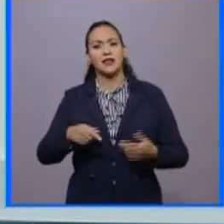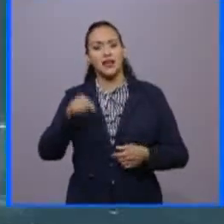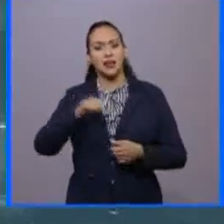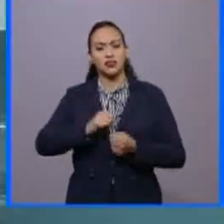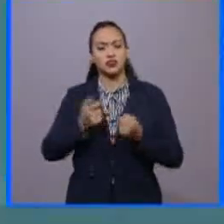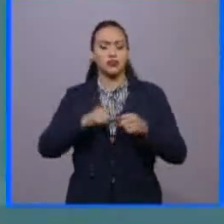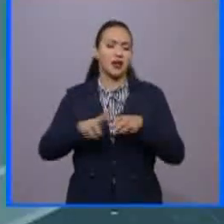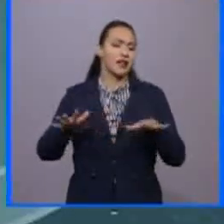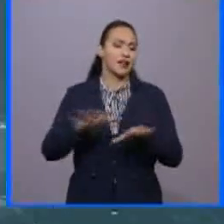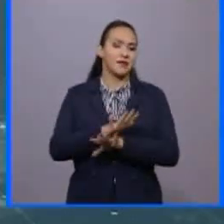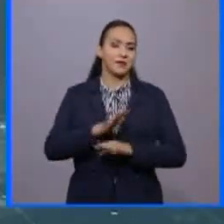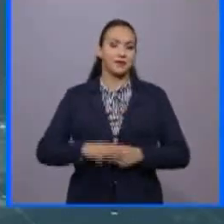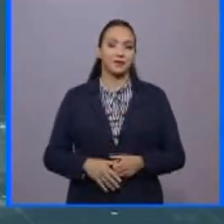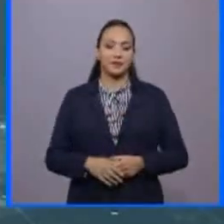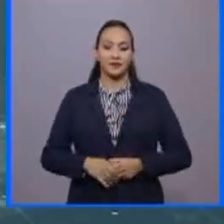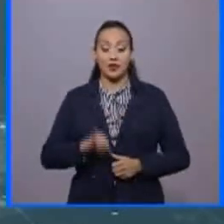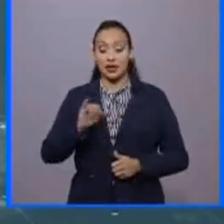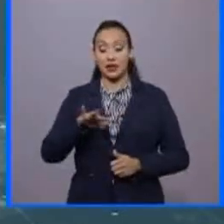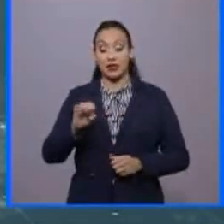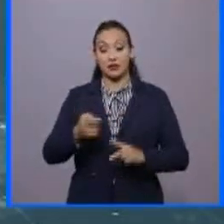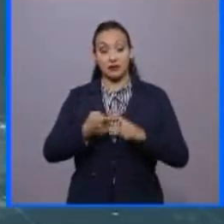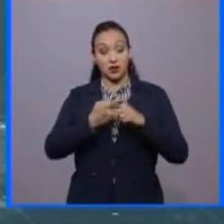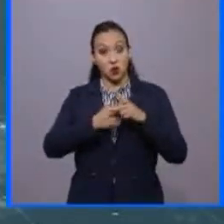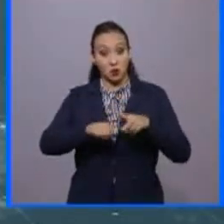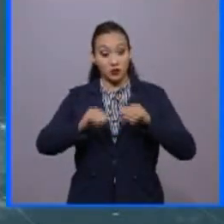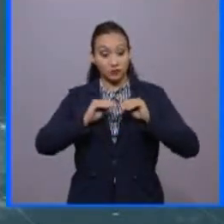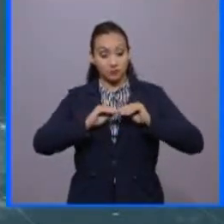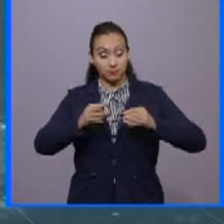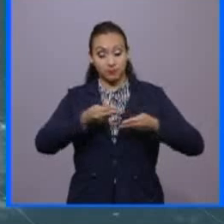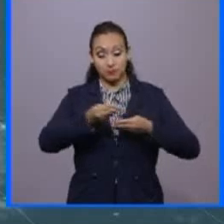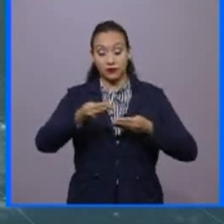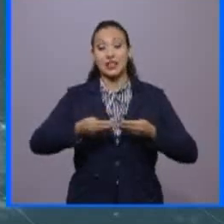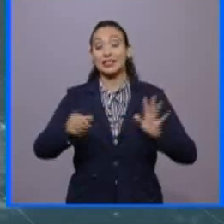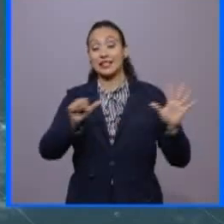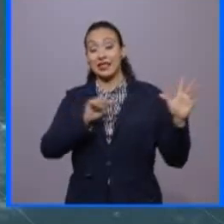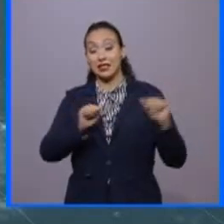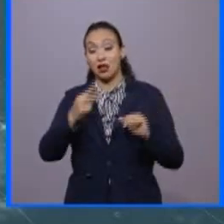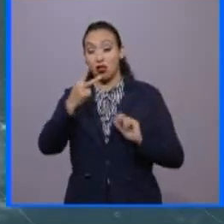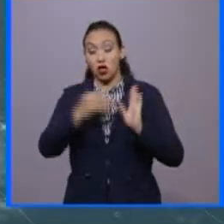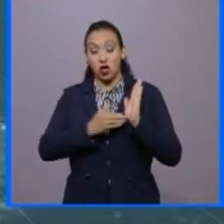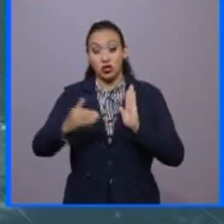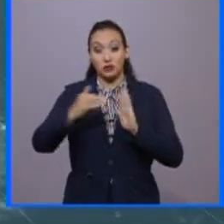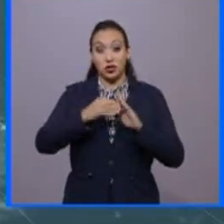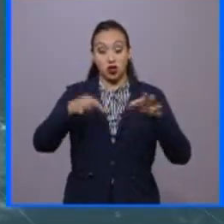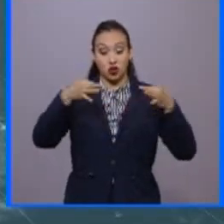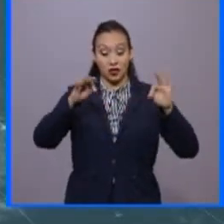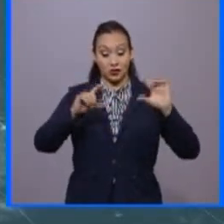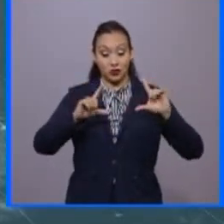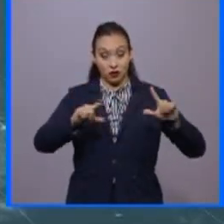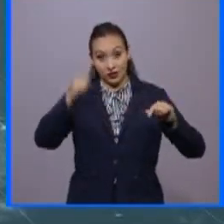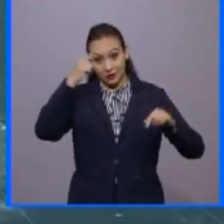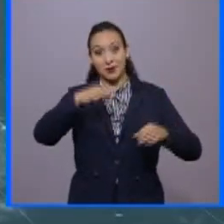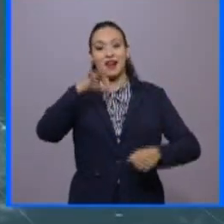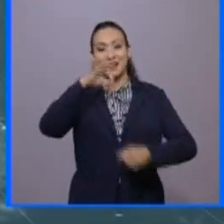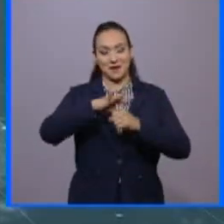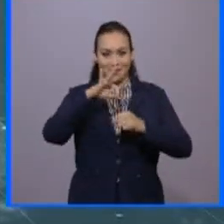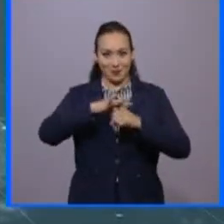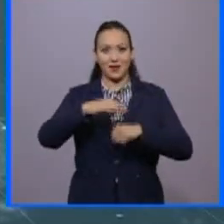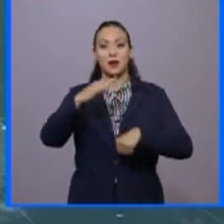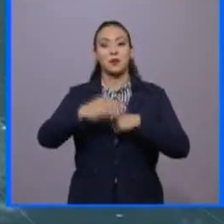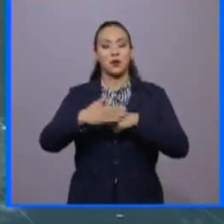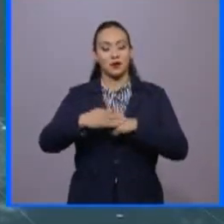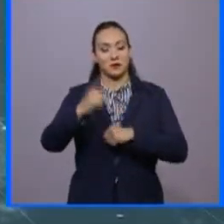social. El INE comenzó la distribución de los casi 602 millones de boletas que se utilizarán en la elección